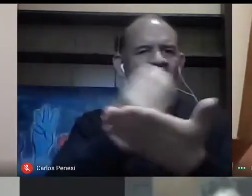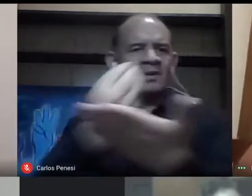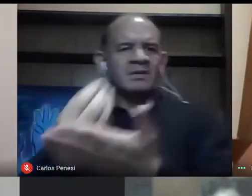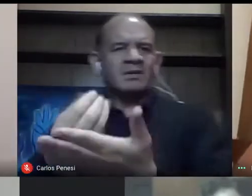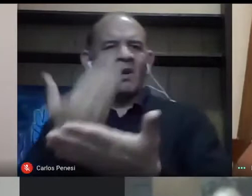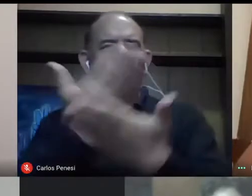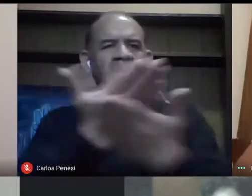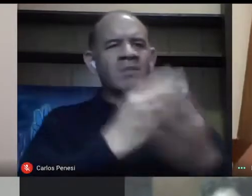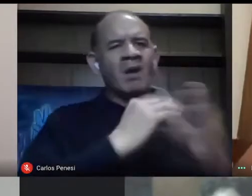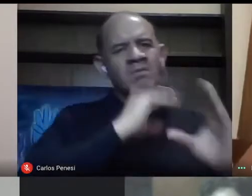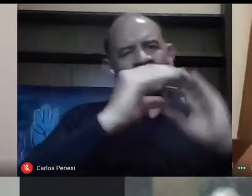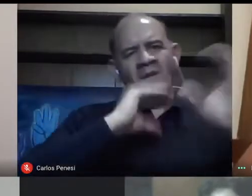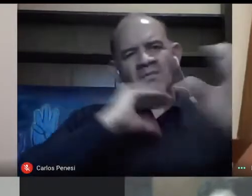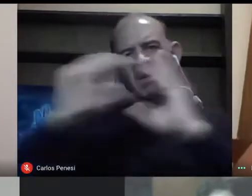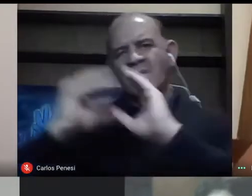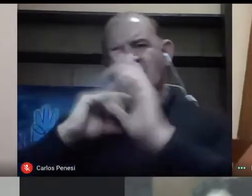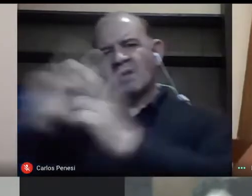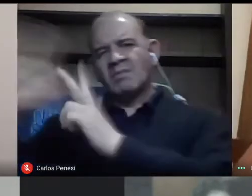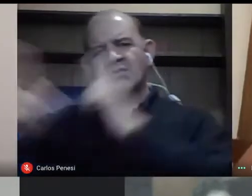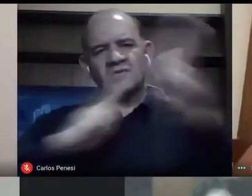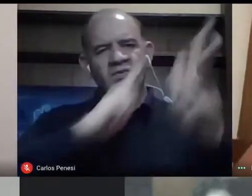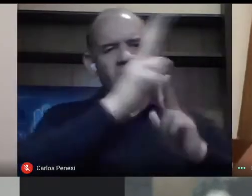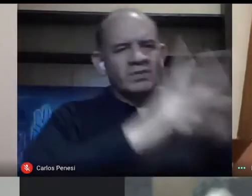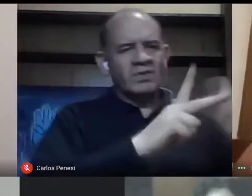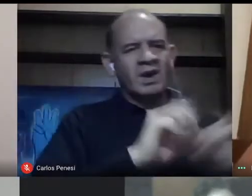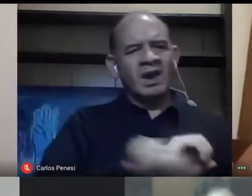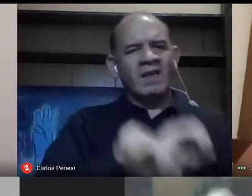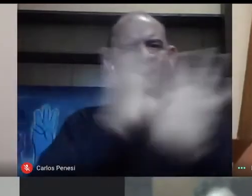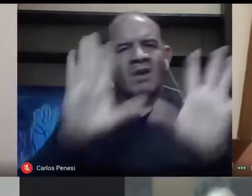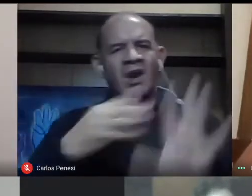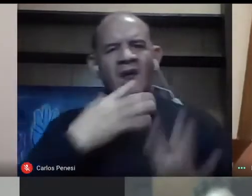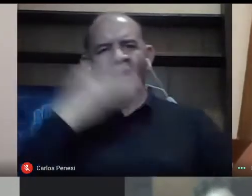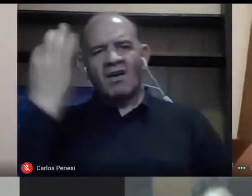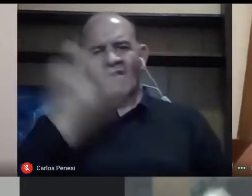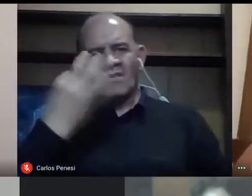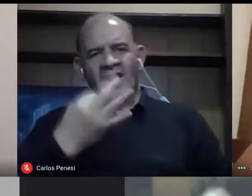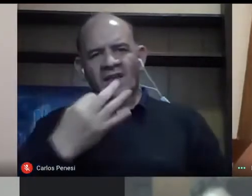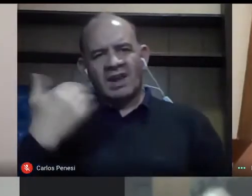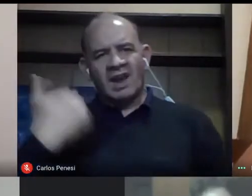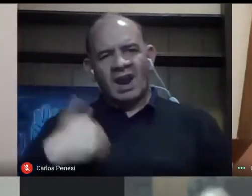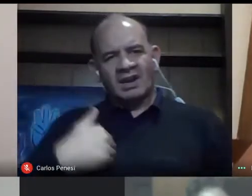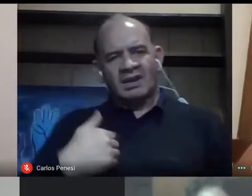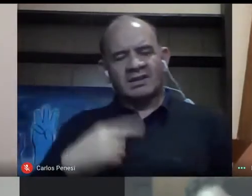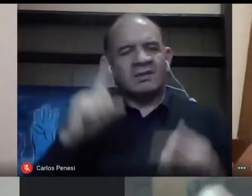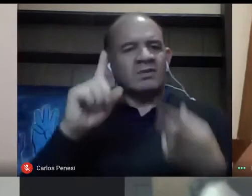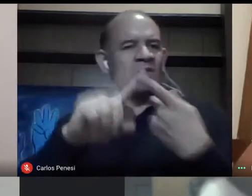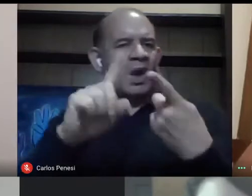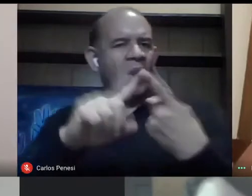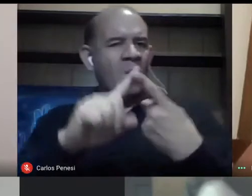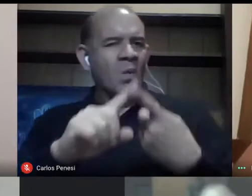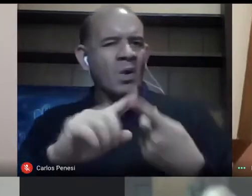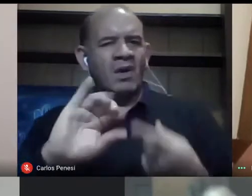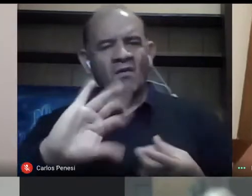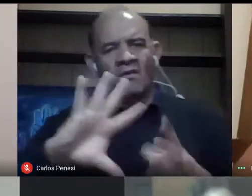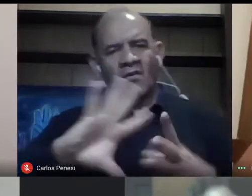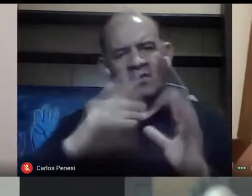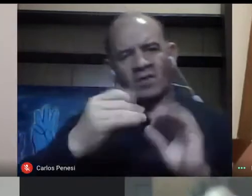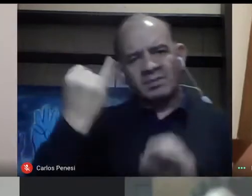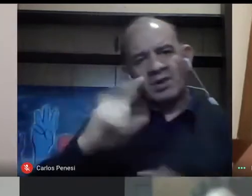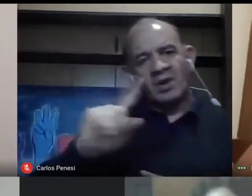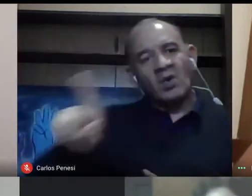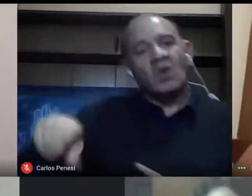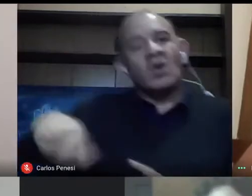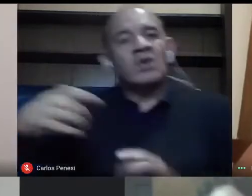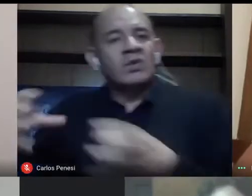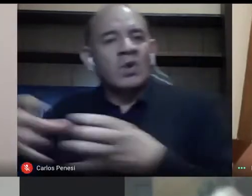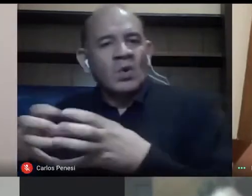lobby en los encuentros de la OMPI, a contar la realidad por la cual hacía falta un tratado, y también de otras organizaciones.